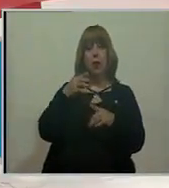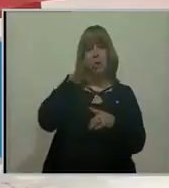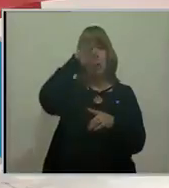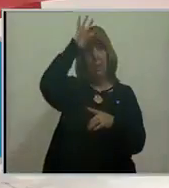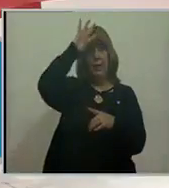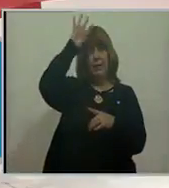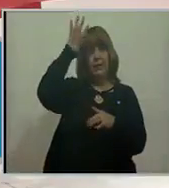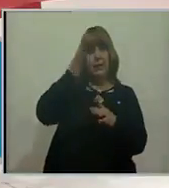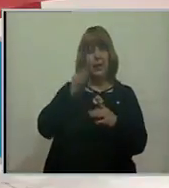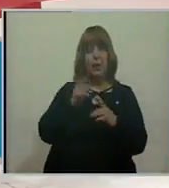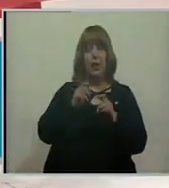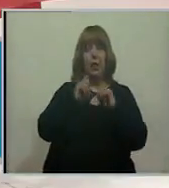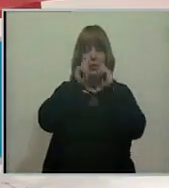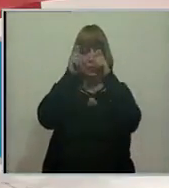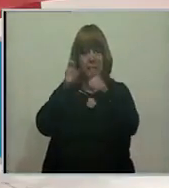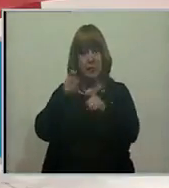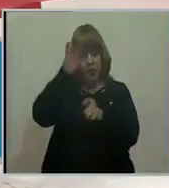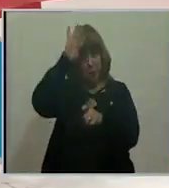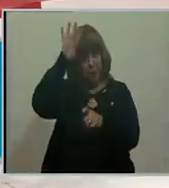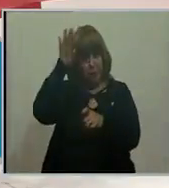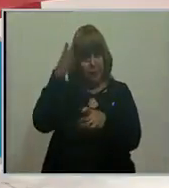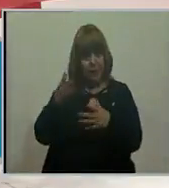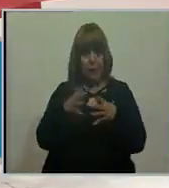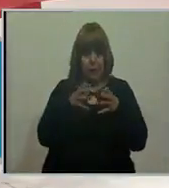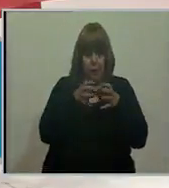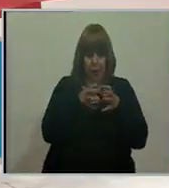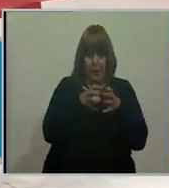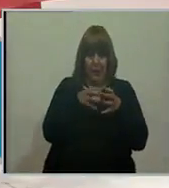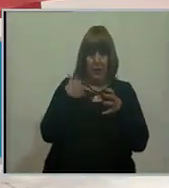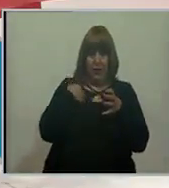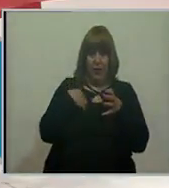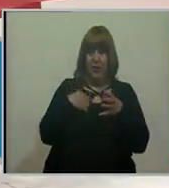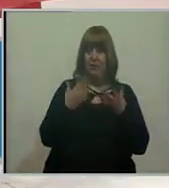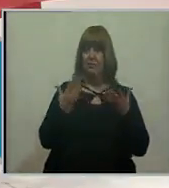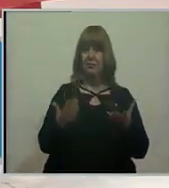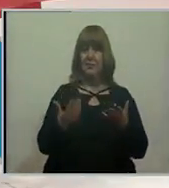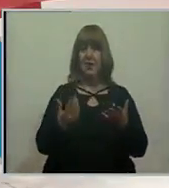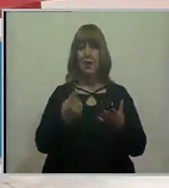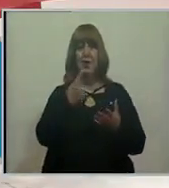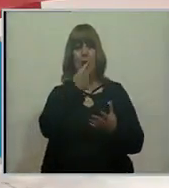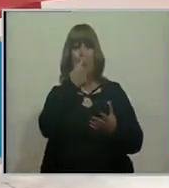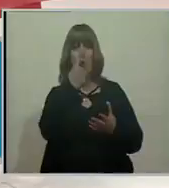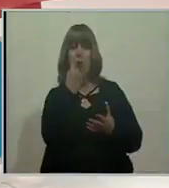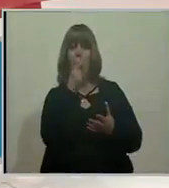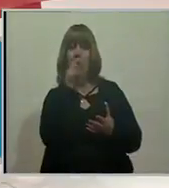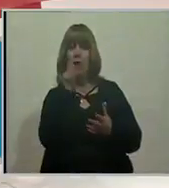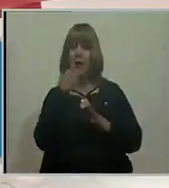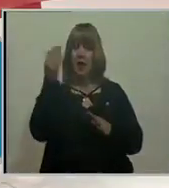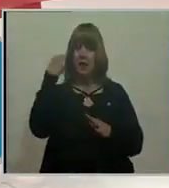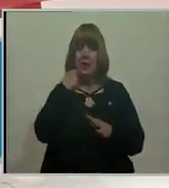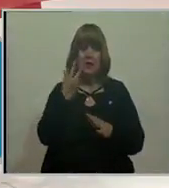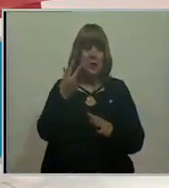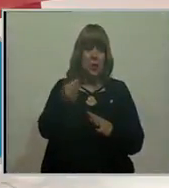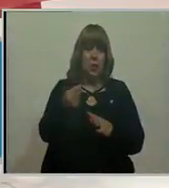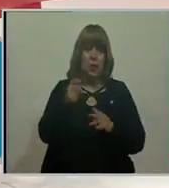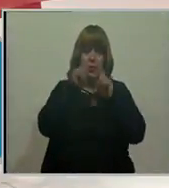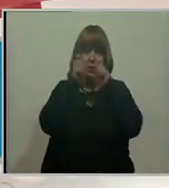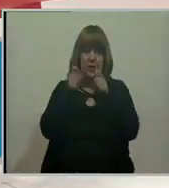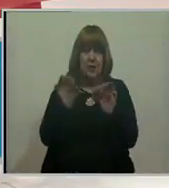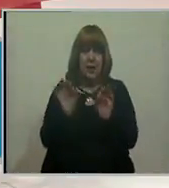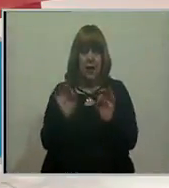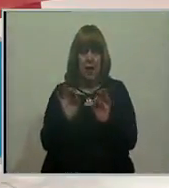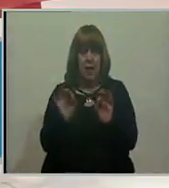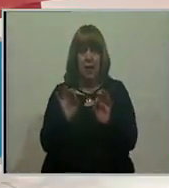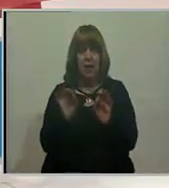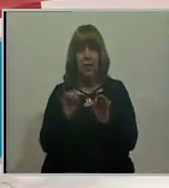un mes que no iban a ir, ayer se armó también confusión con eso, la verdad van de desprolijidad en desprolijidad y lamentablemente no creo que influya en el rendimiento de